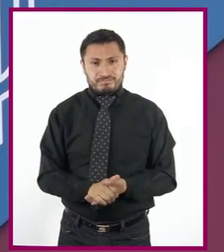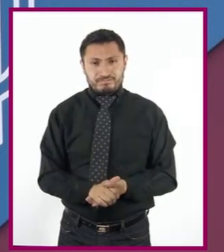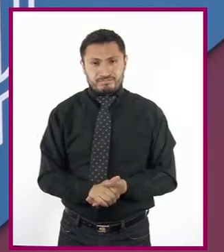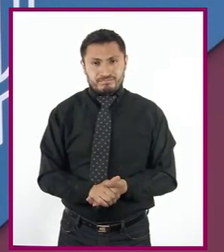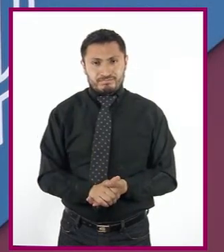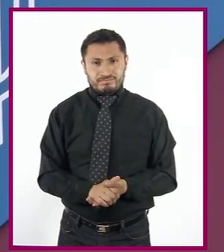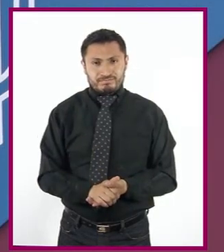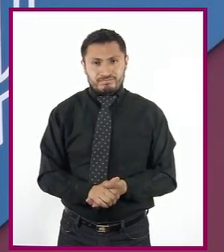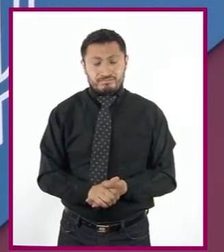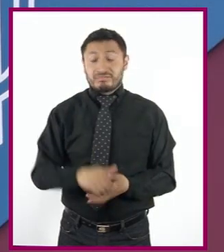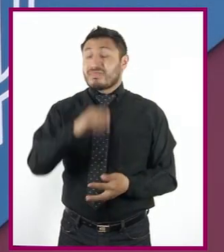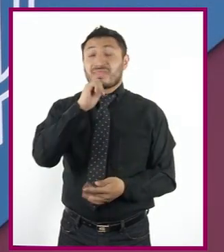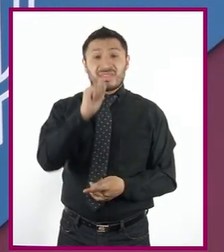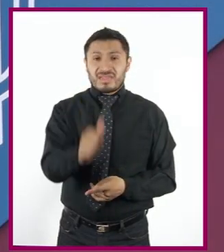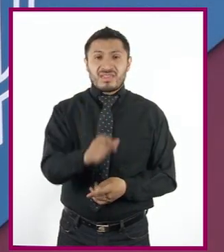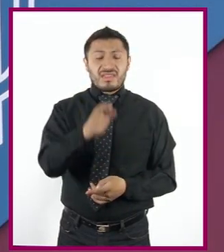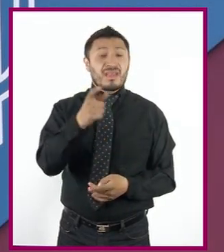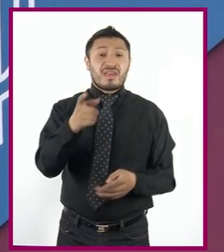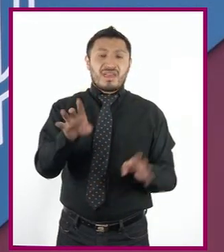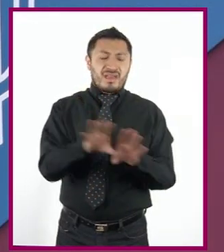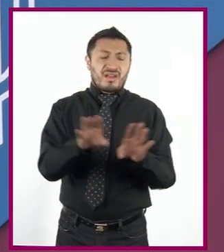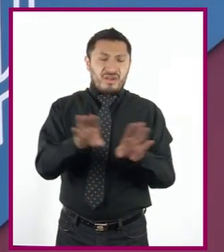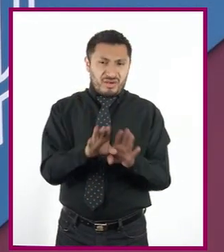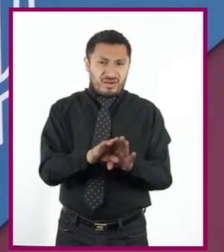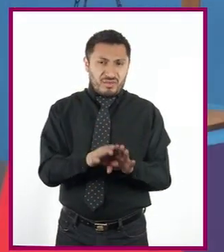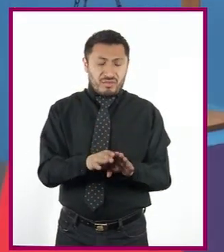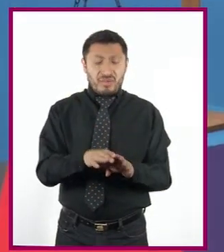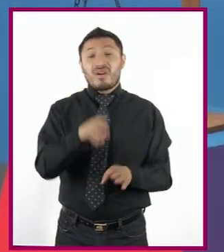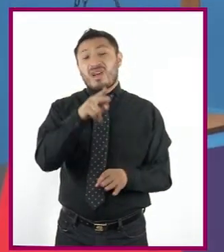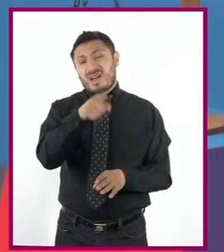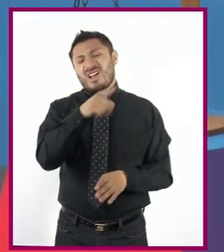Absolutamente nada justifica un acto injusto.